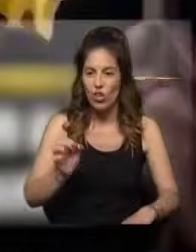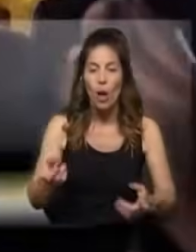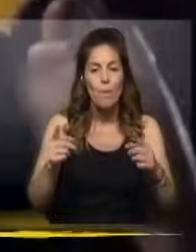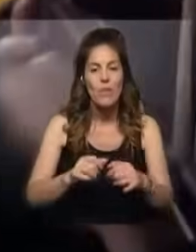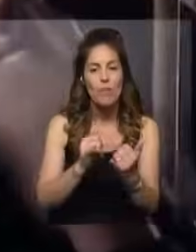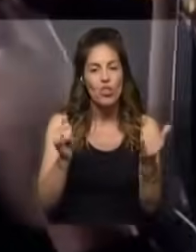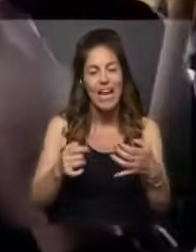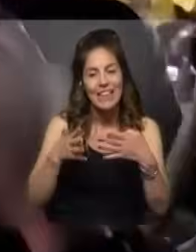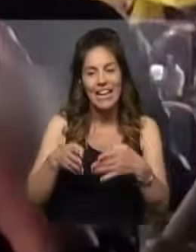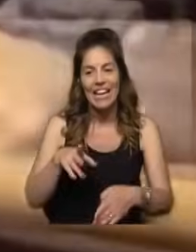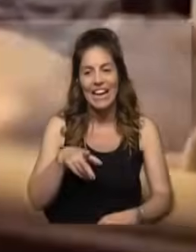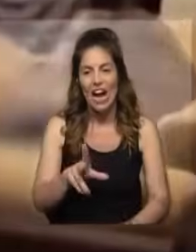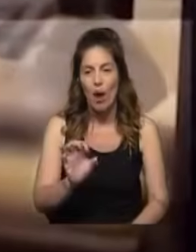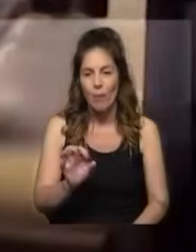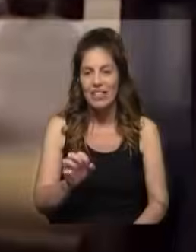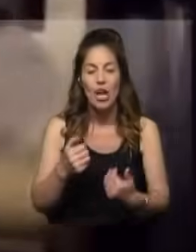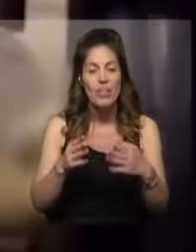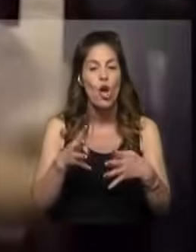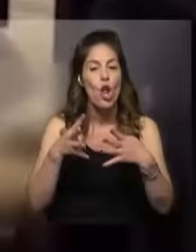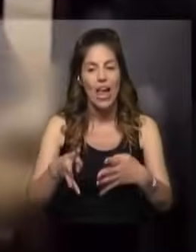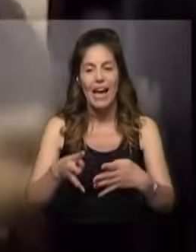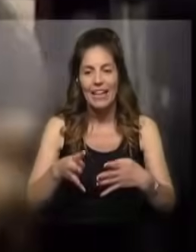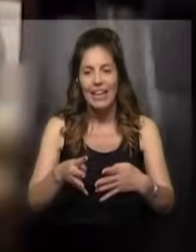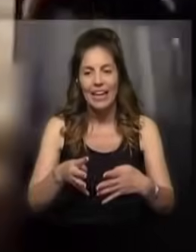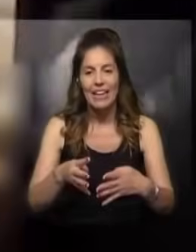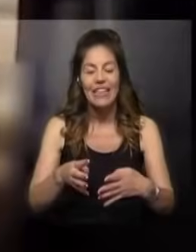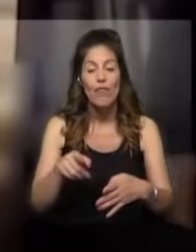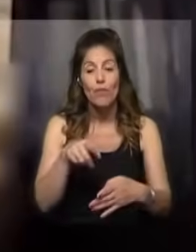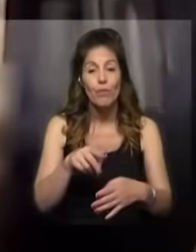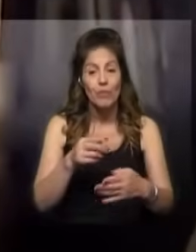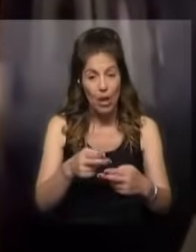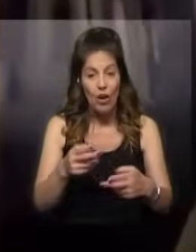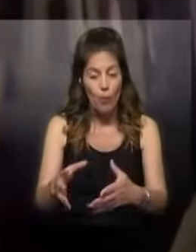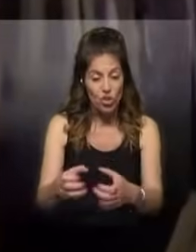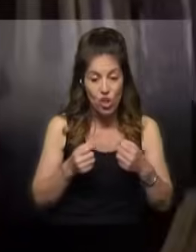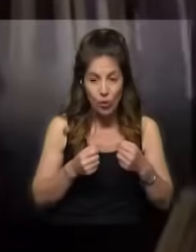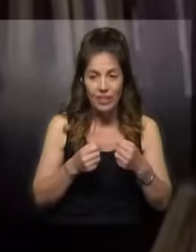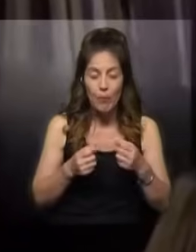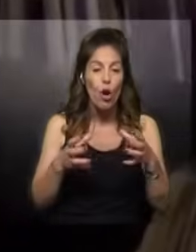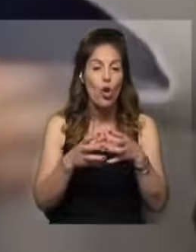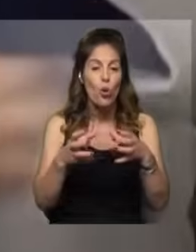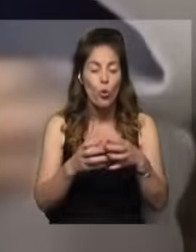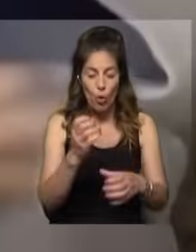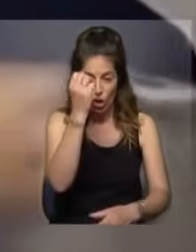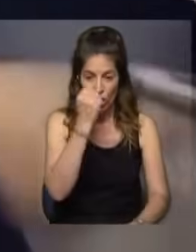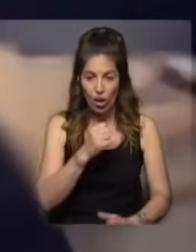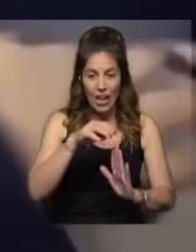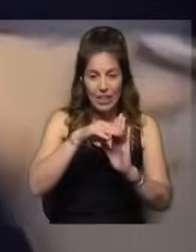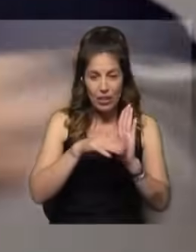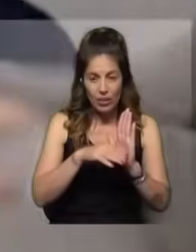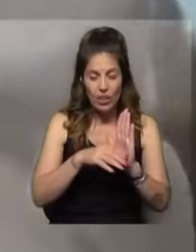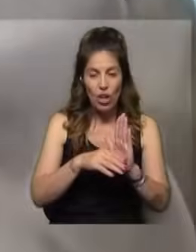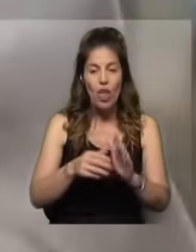día del ataque de jamás contra Israel que inició la Guerra y que figuraban como secuestrados por una organización terrorista en un listado de militares